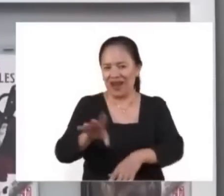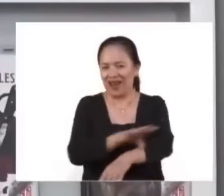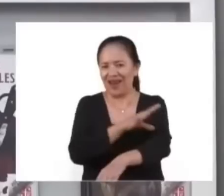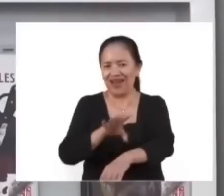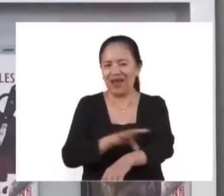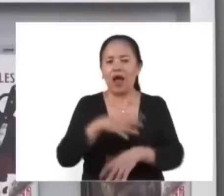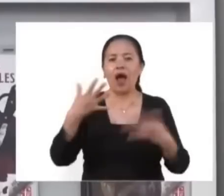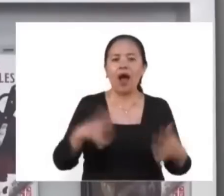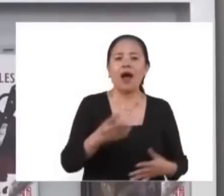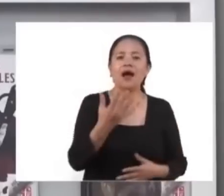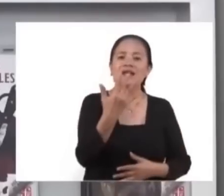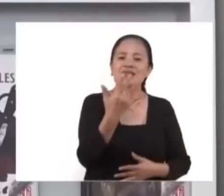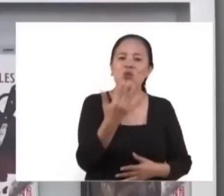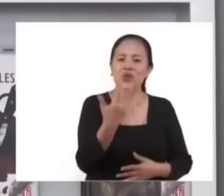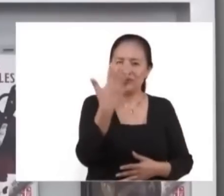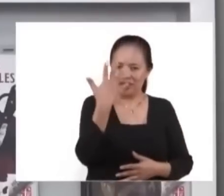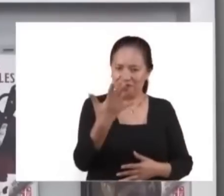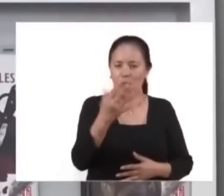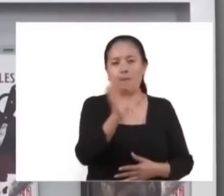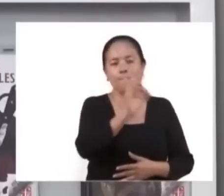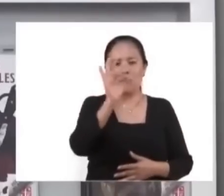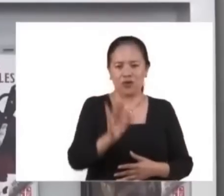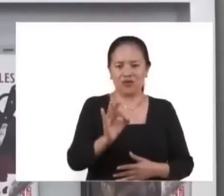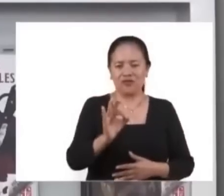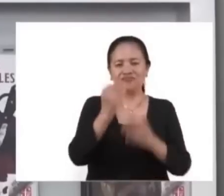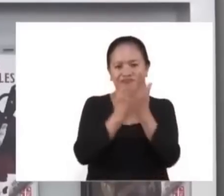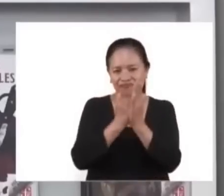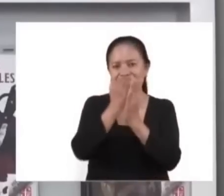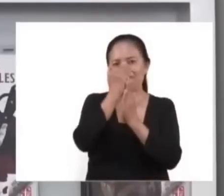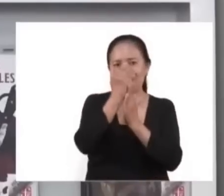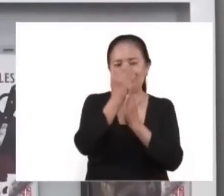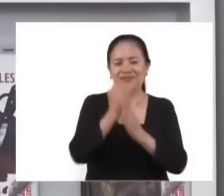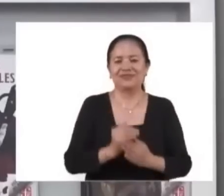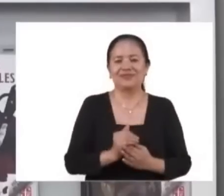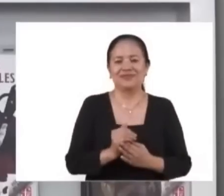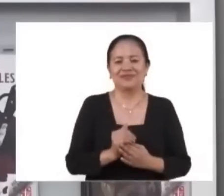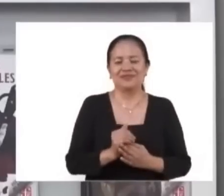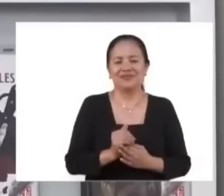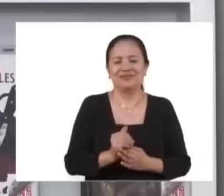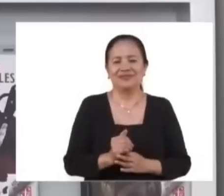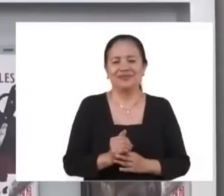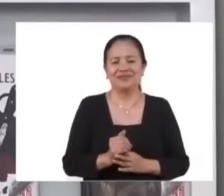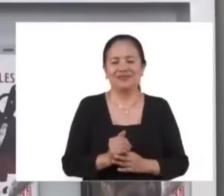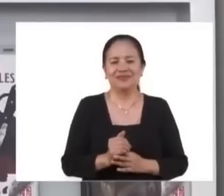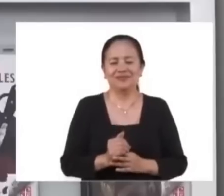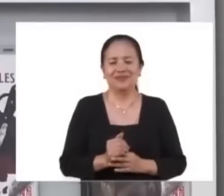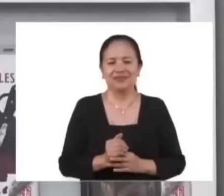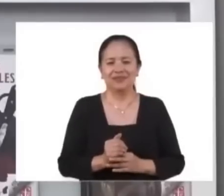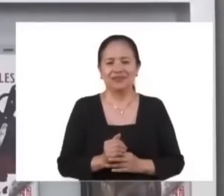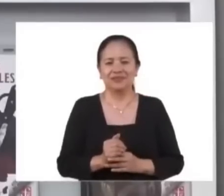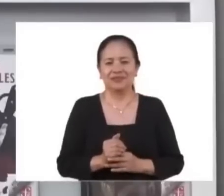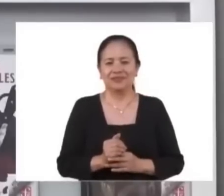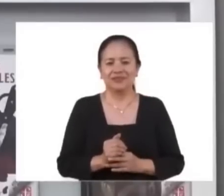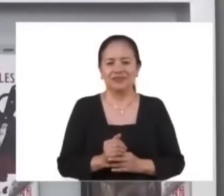a 55% es decir después de la